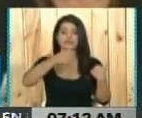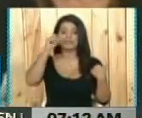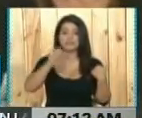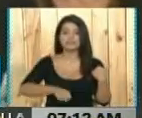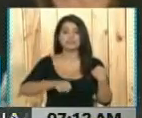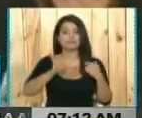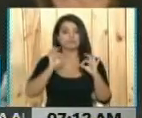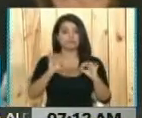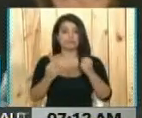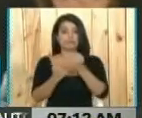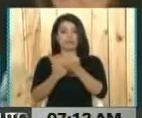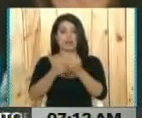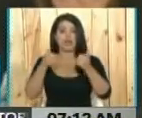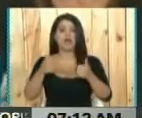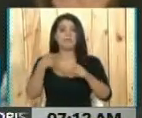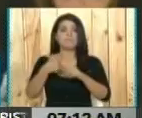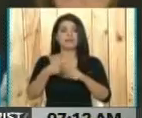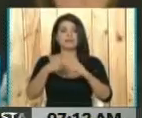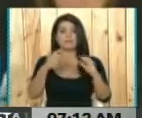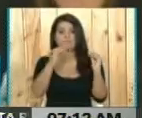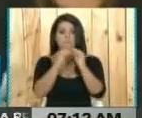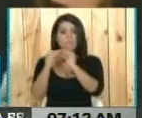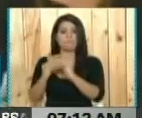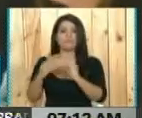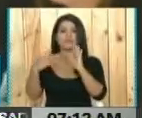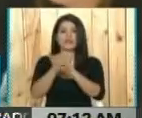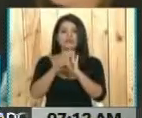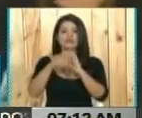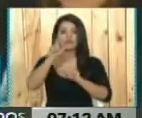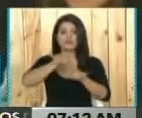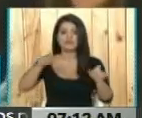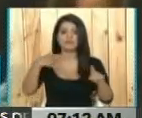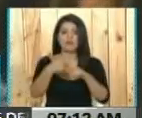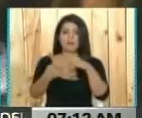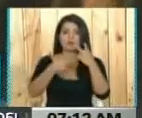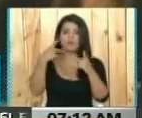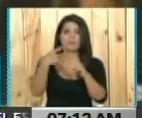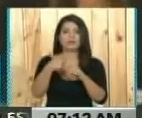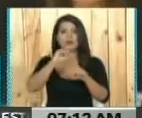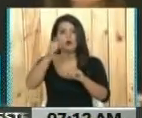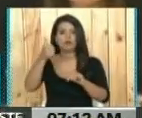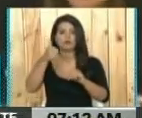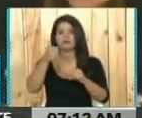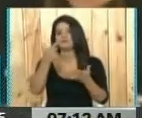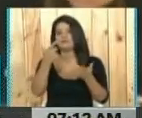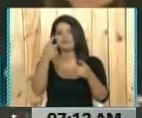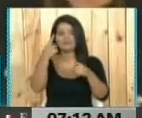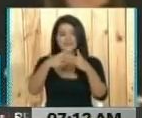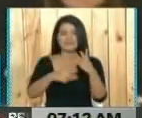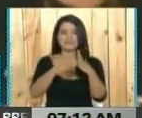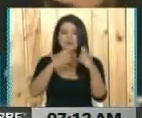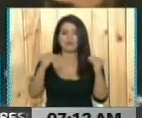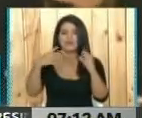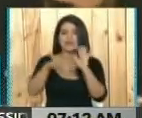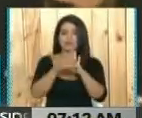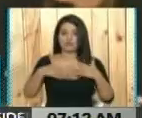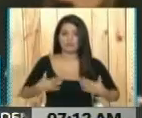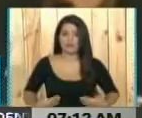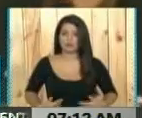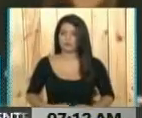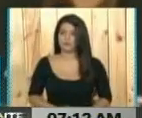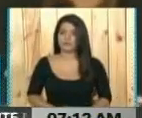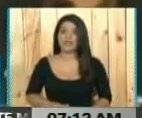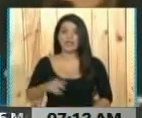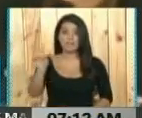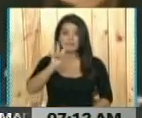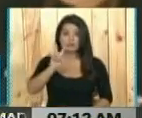está en perfecta armonía con el Pacto Internacional de Derechos Civiles y Políticos y demás instrumentos de derechos humanos. En Venezuela no hay un solo periodista o